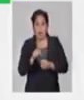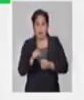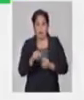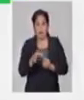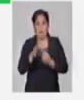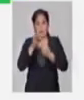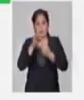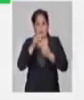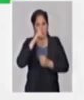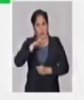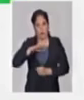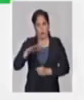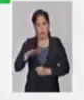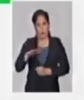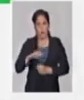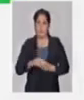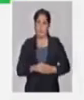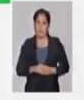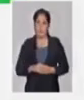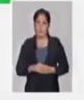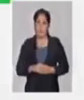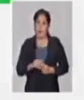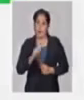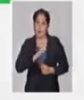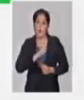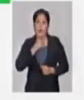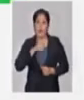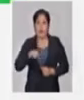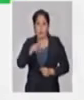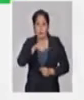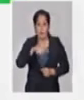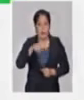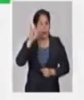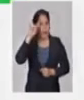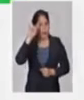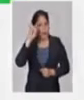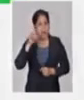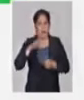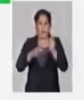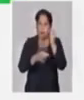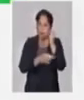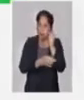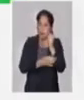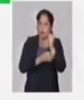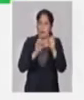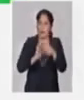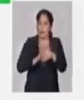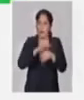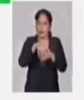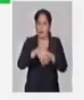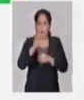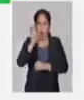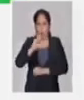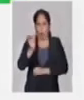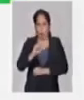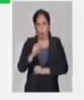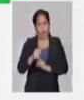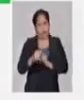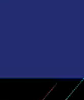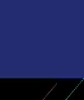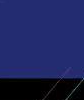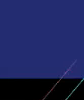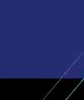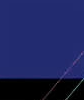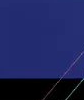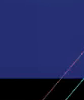consideración, por lo tanto, es de los ejemplos que queríamos... Leche, carne, picadillo, compota, todo mantiene el mismo precio que tiene hasta